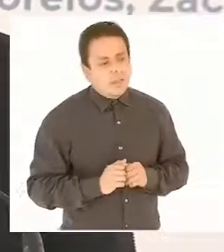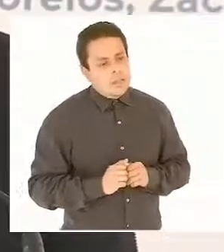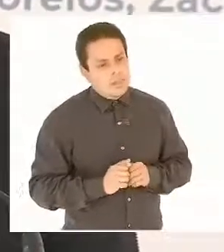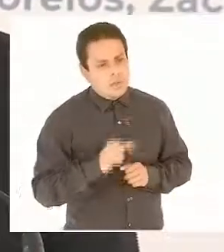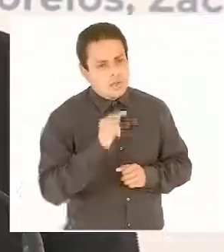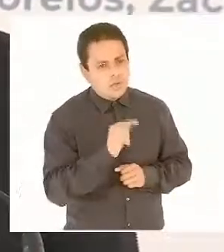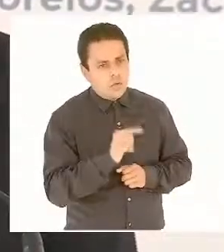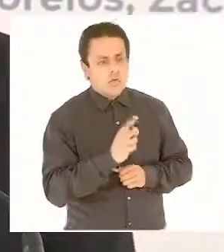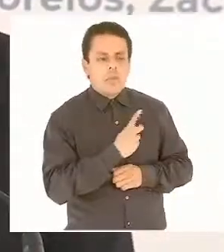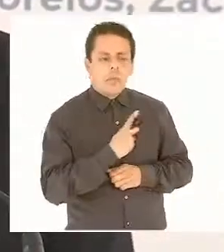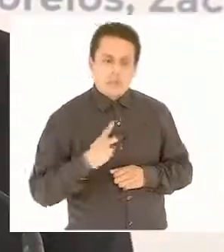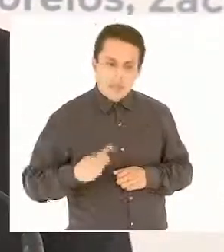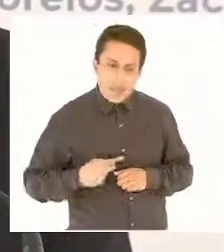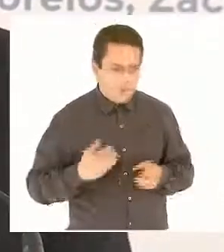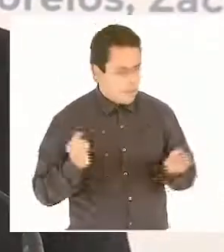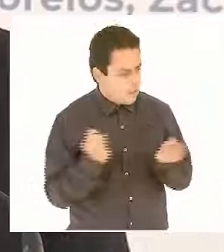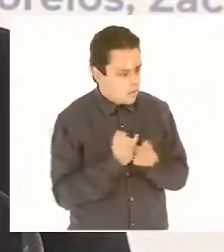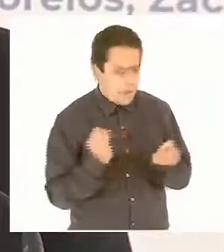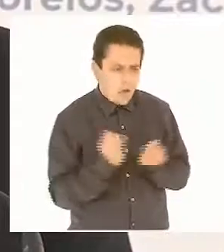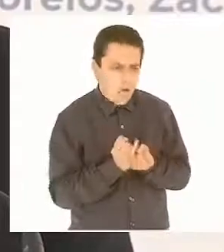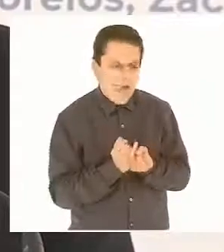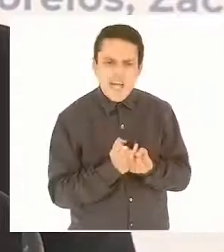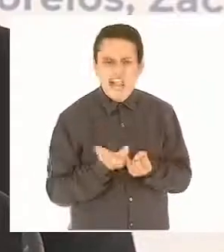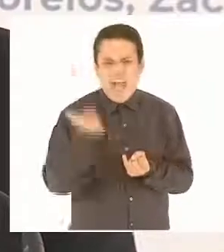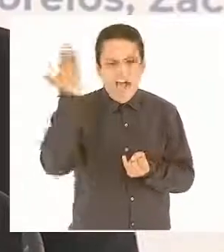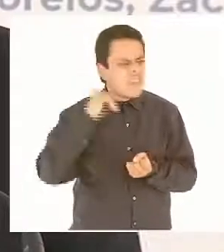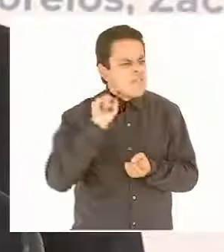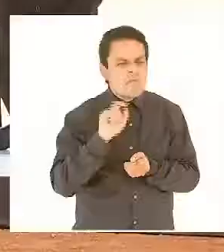aplicáramos la misma receta de siempre. Dijimos, no,